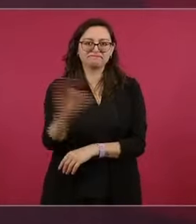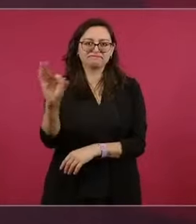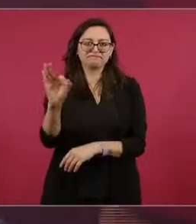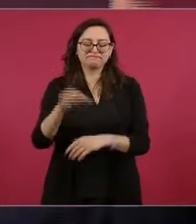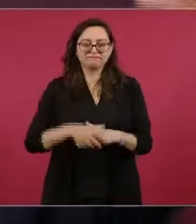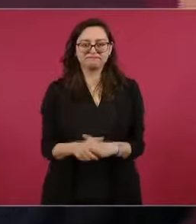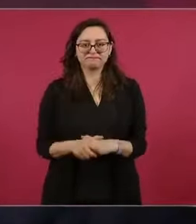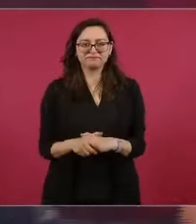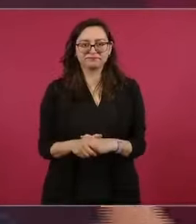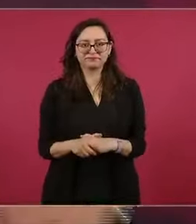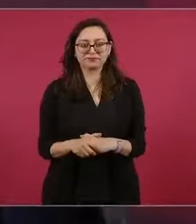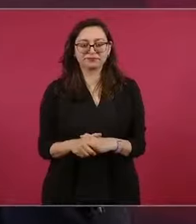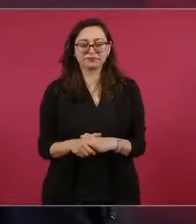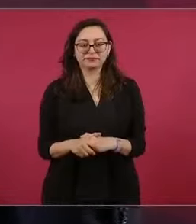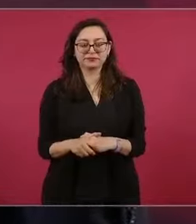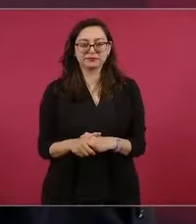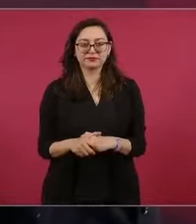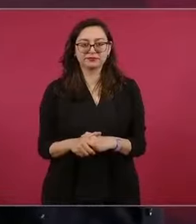O sea,